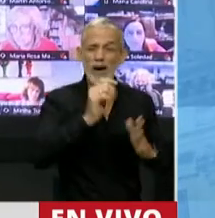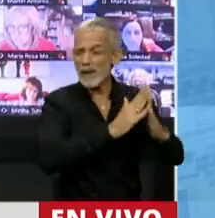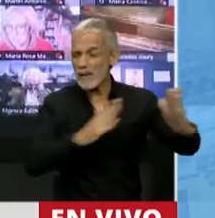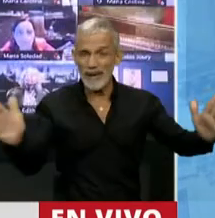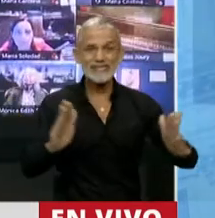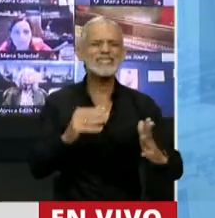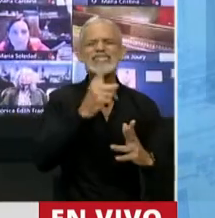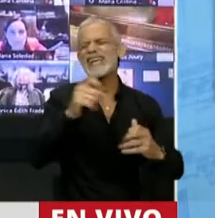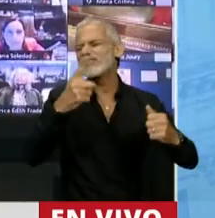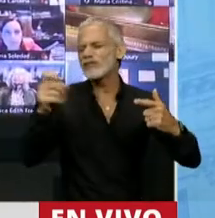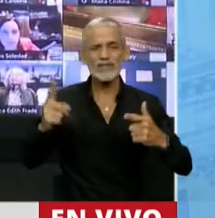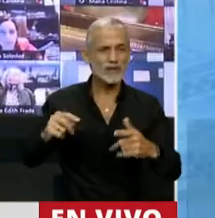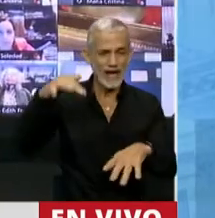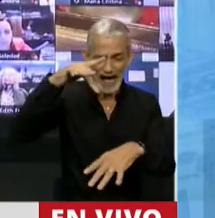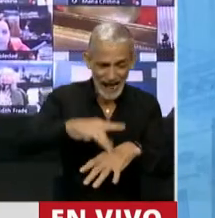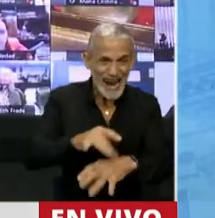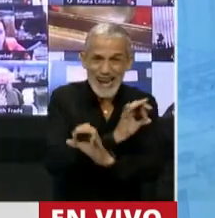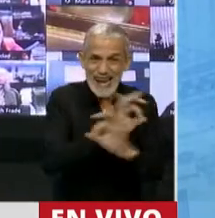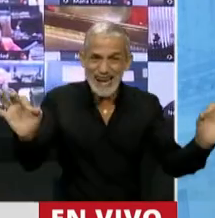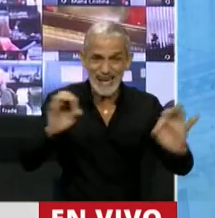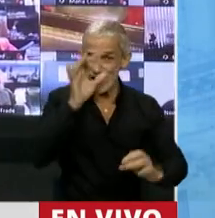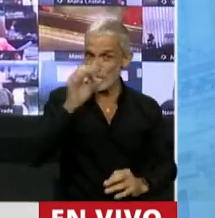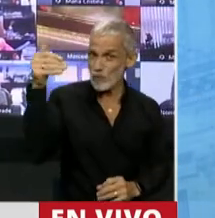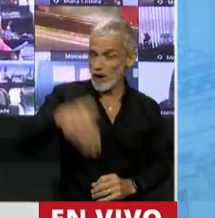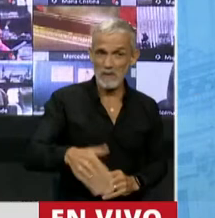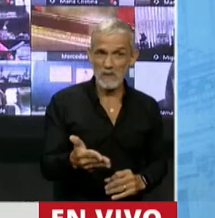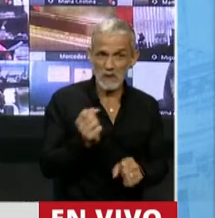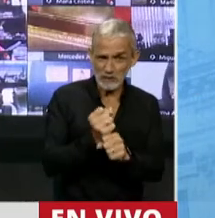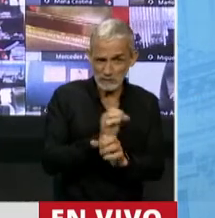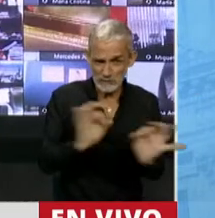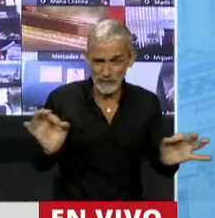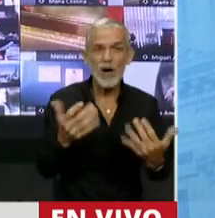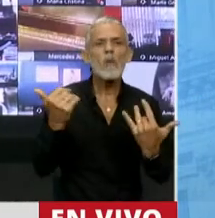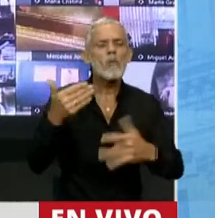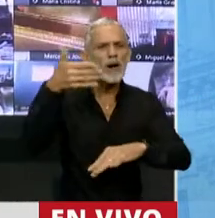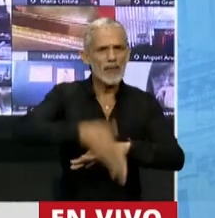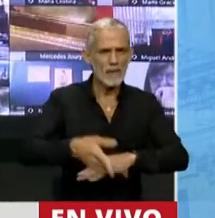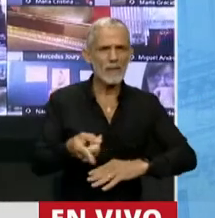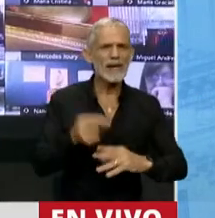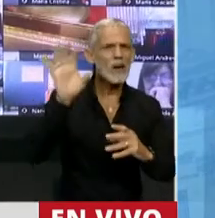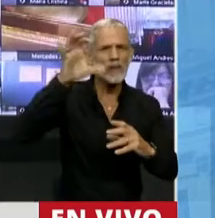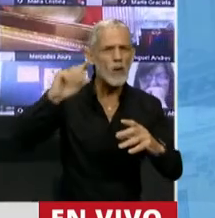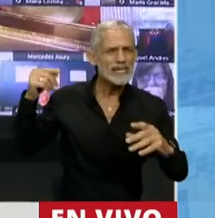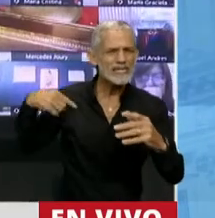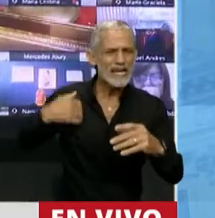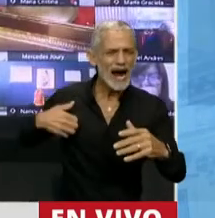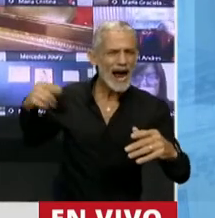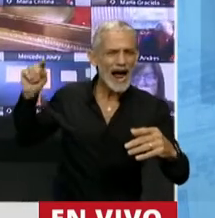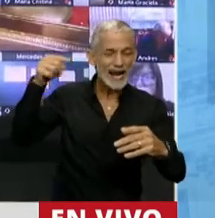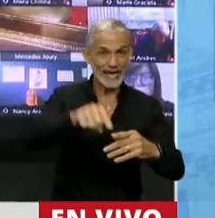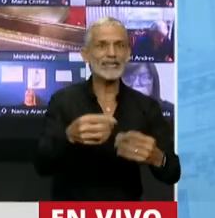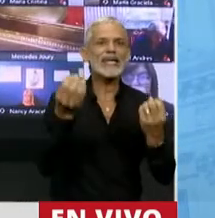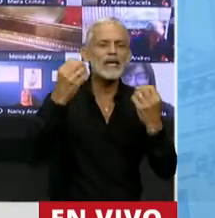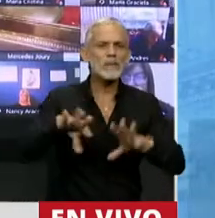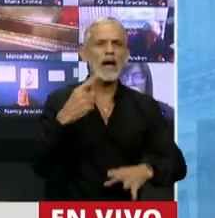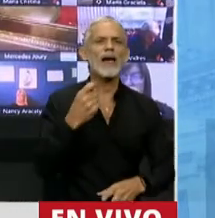los cientos de diputados que no han pisado este recinto y que no han legislado, puedan atravesar las provincias argentinas y se